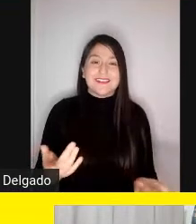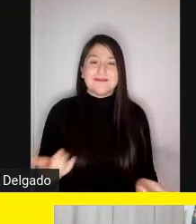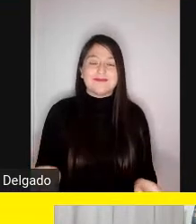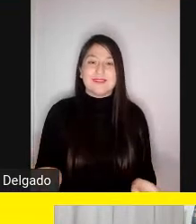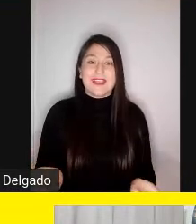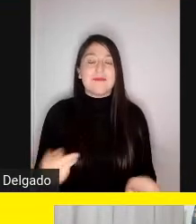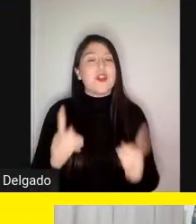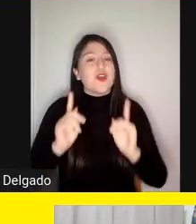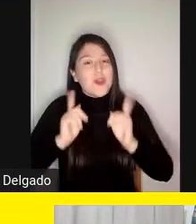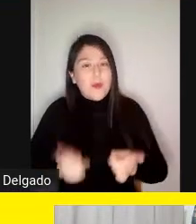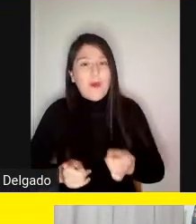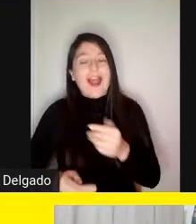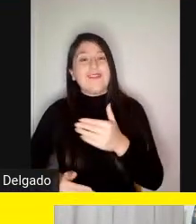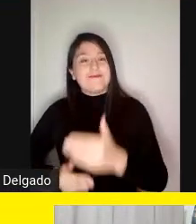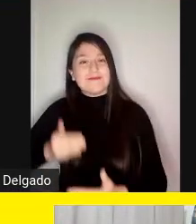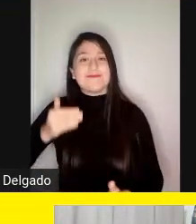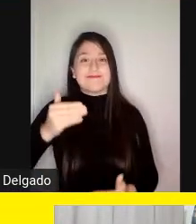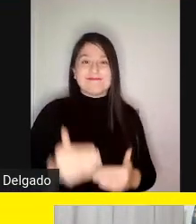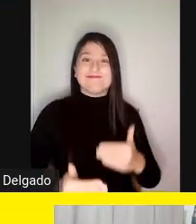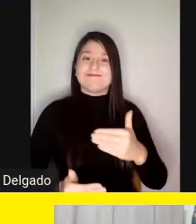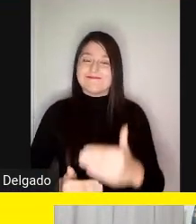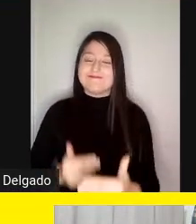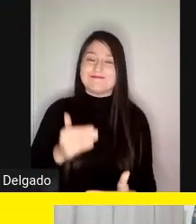florecen. Entonces,